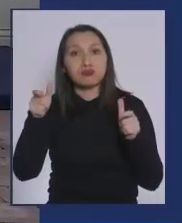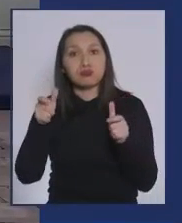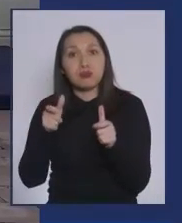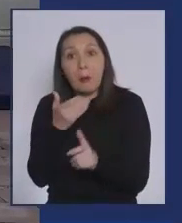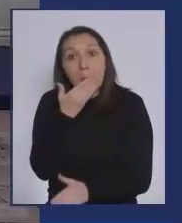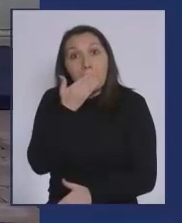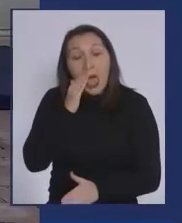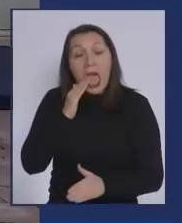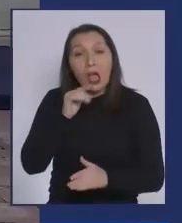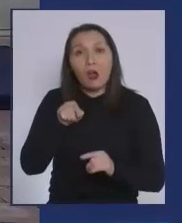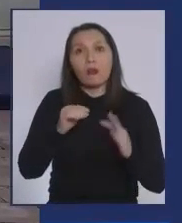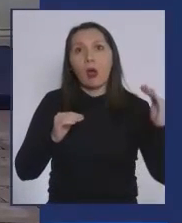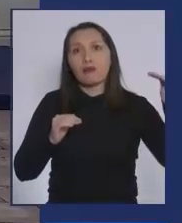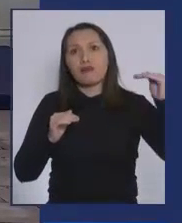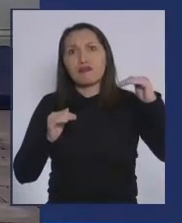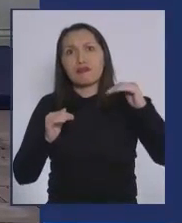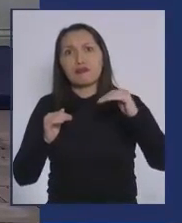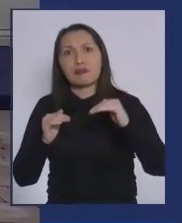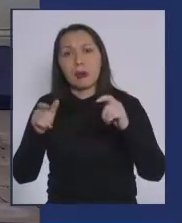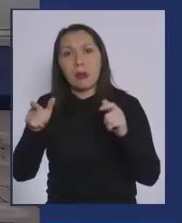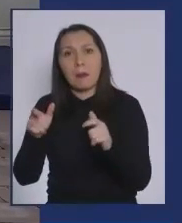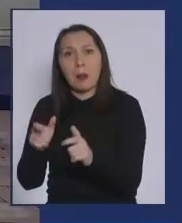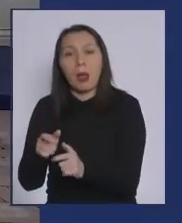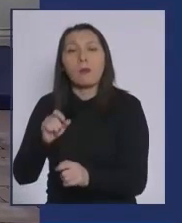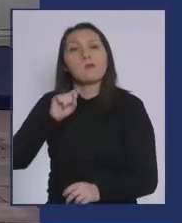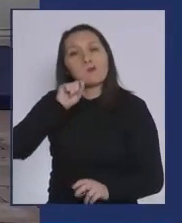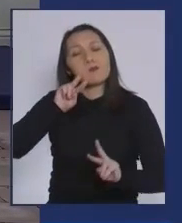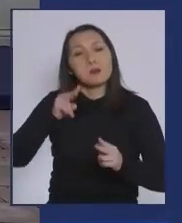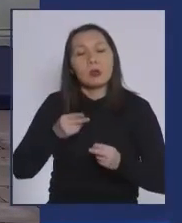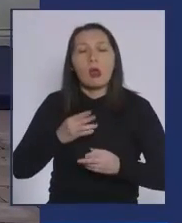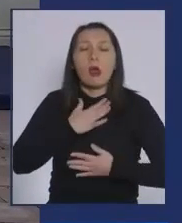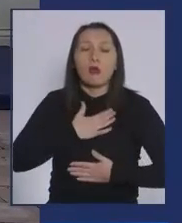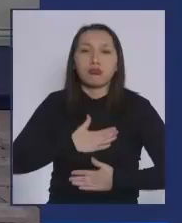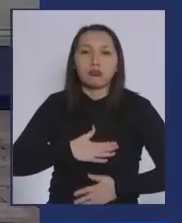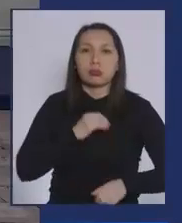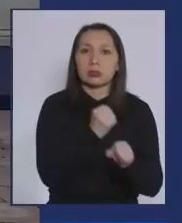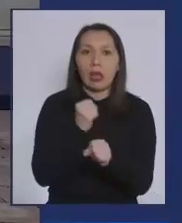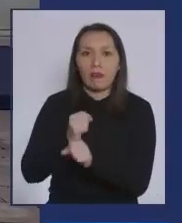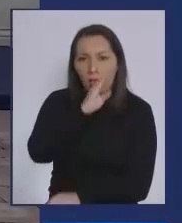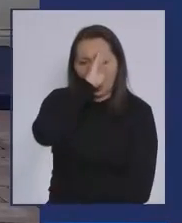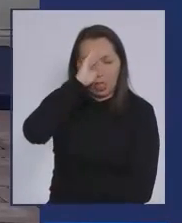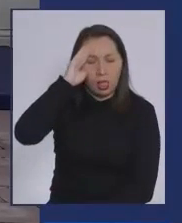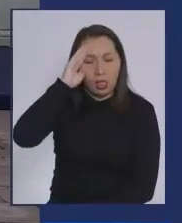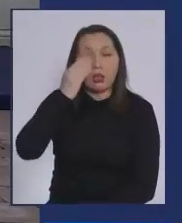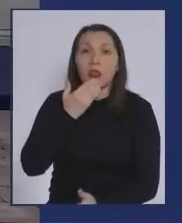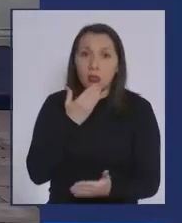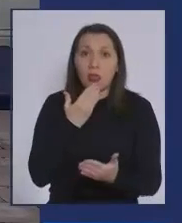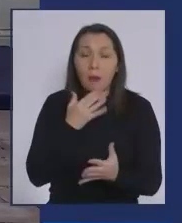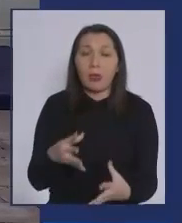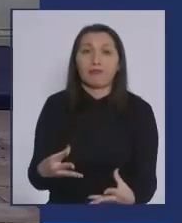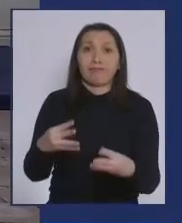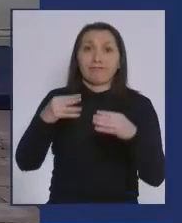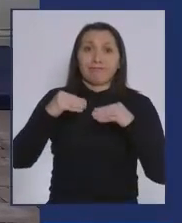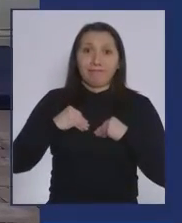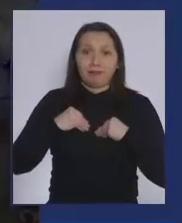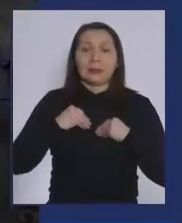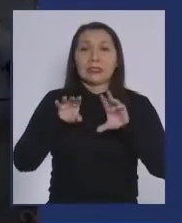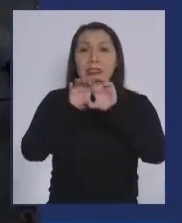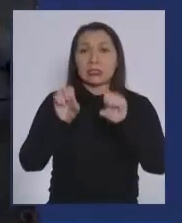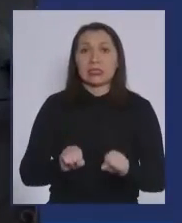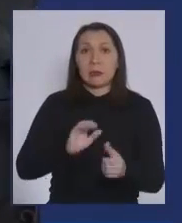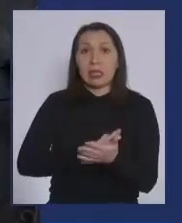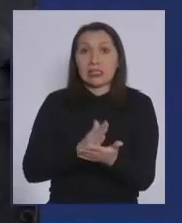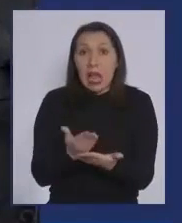mejoría ha permitido también un alivio en la carga de trabajo que ha tenido que enfrentar nuestro sistema de salud